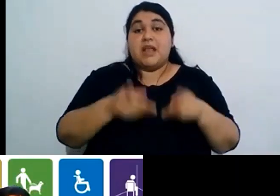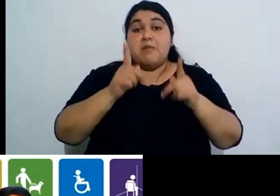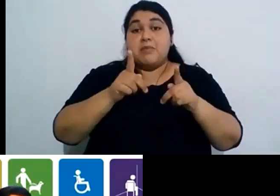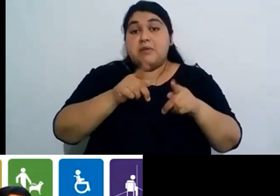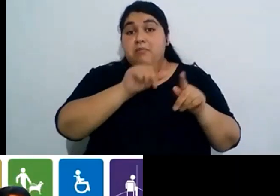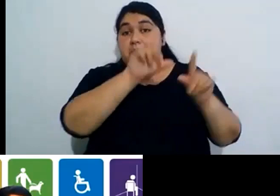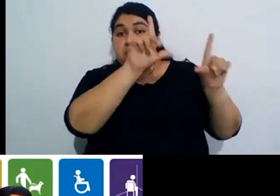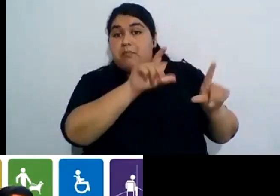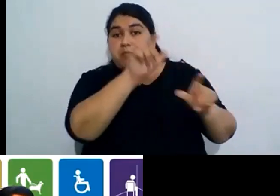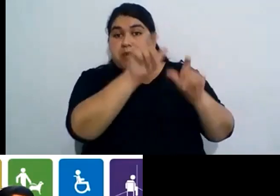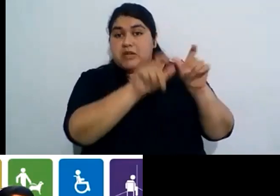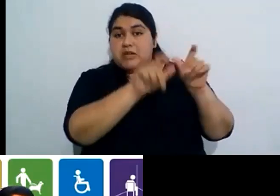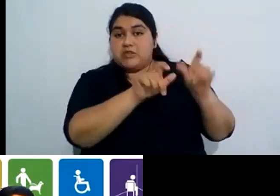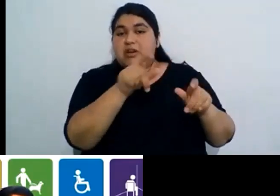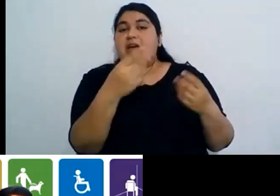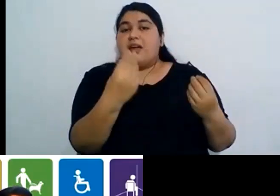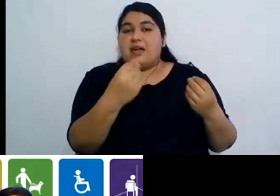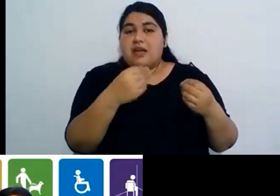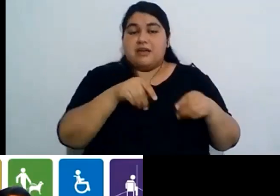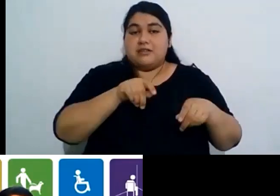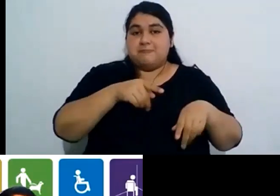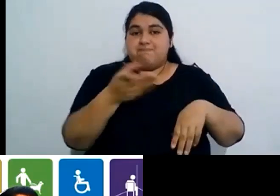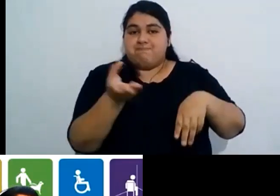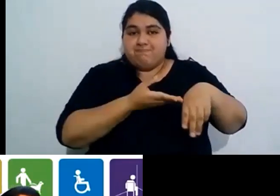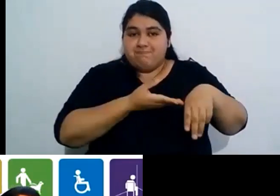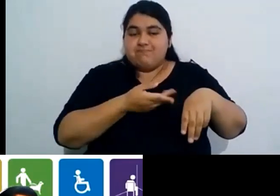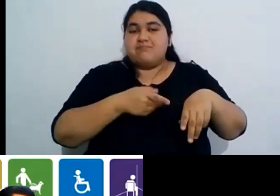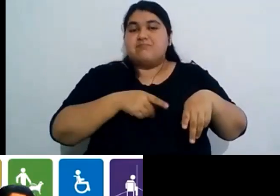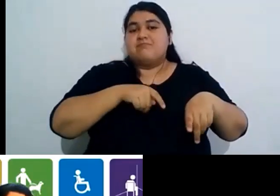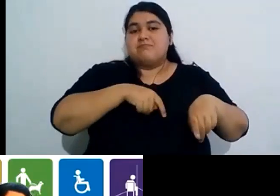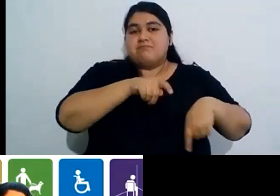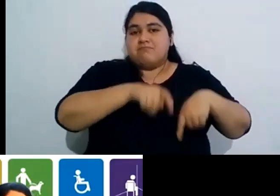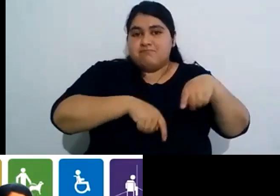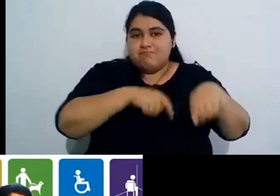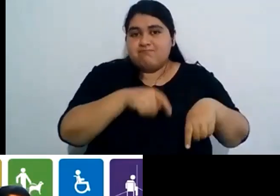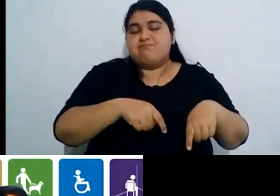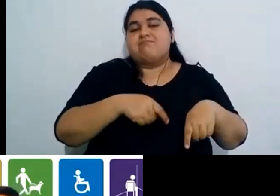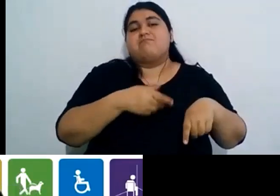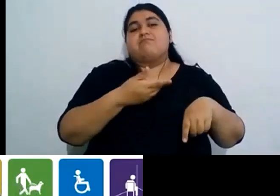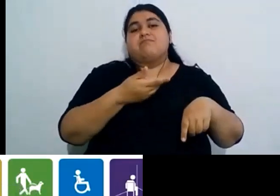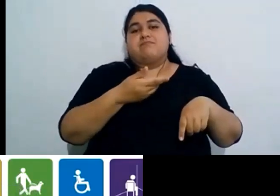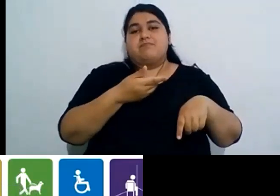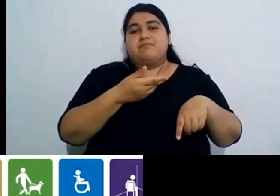tiene una pierna y esto evita su desplazamiento.